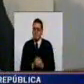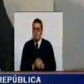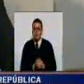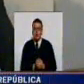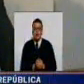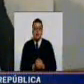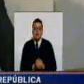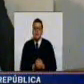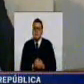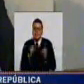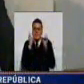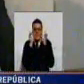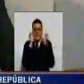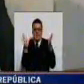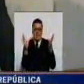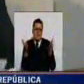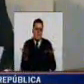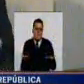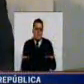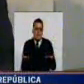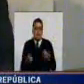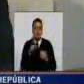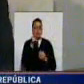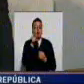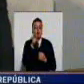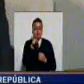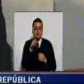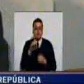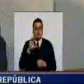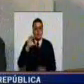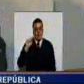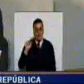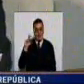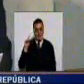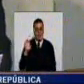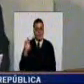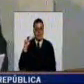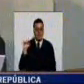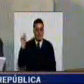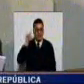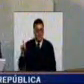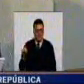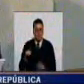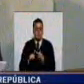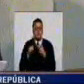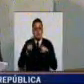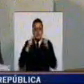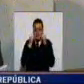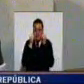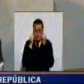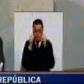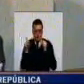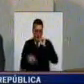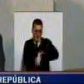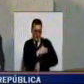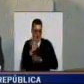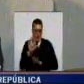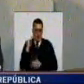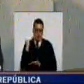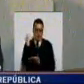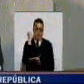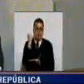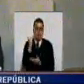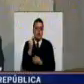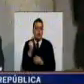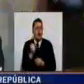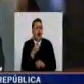La falsedad más escandalosa, la campaña del doctor Cárdenas y del presidente Santos y de todos sus amigos a decirnos que no